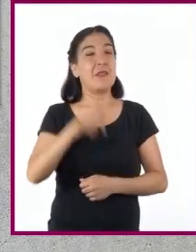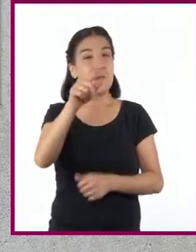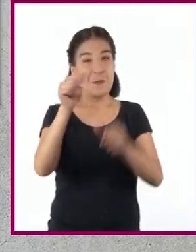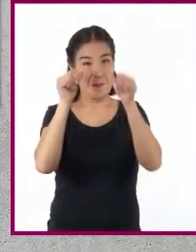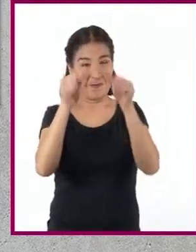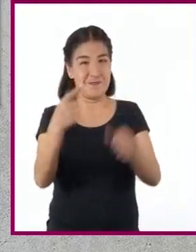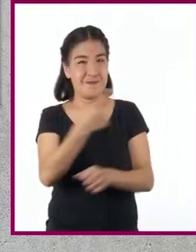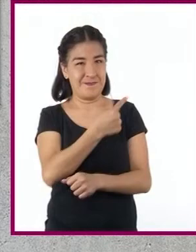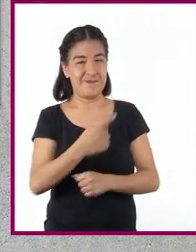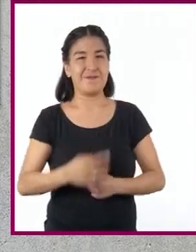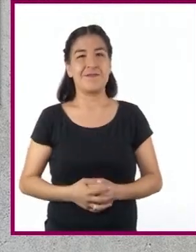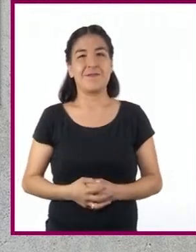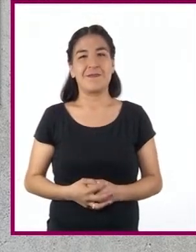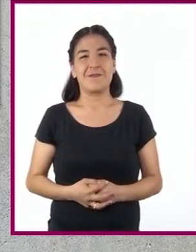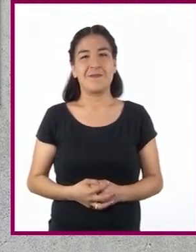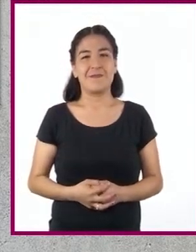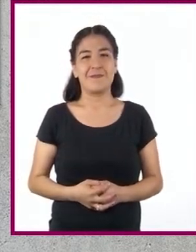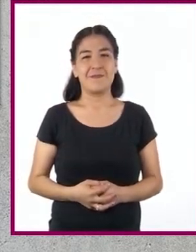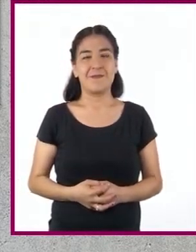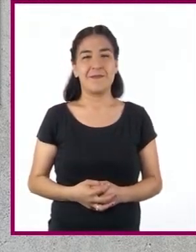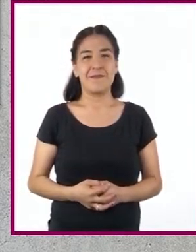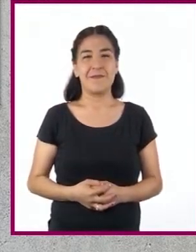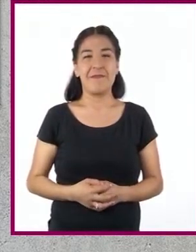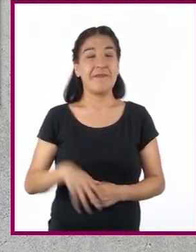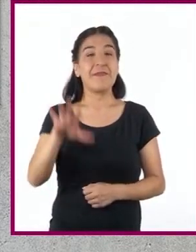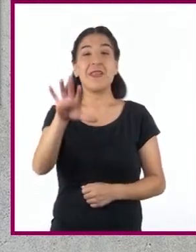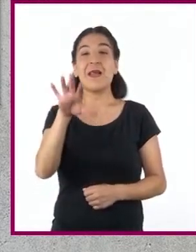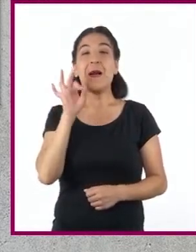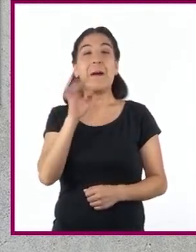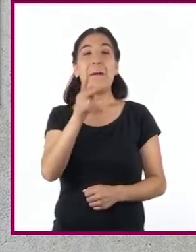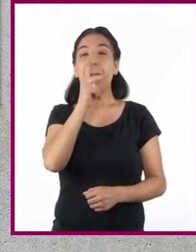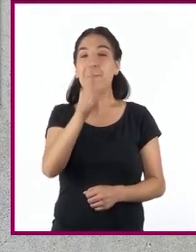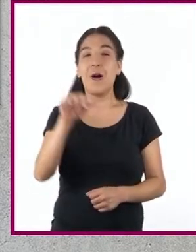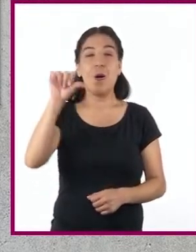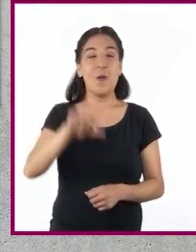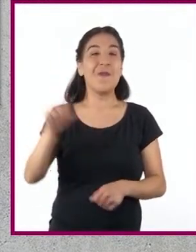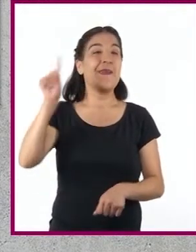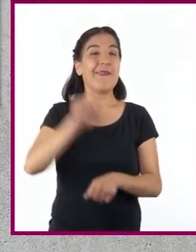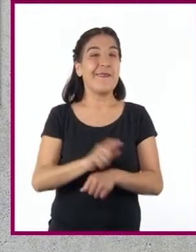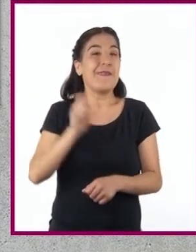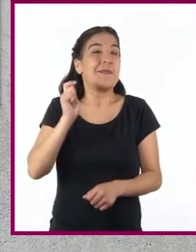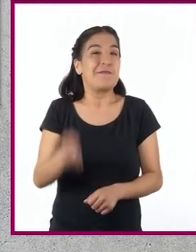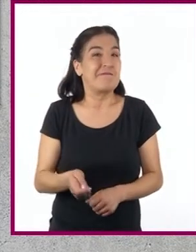atención. Y la seleccionada para el día de hoy es